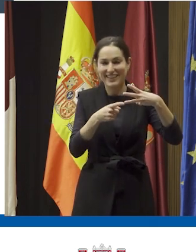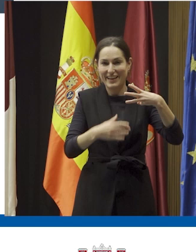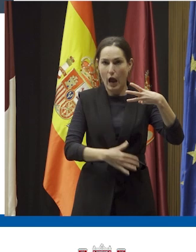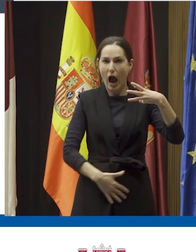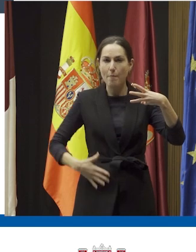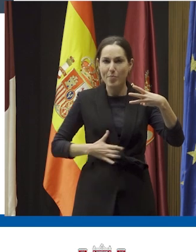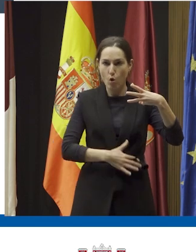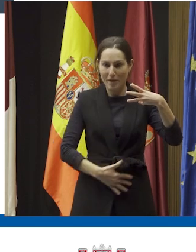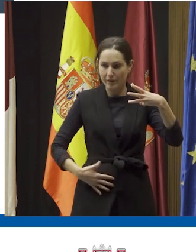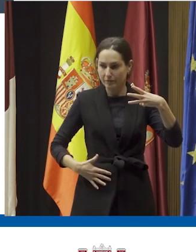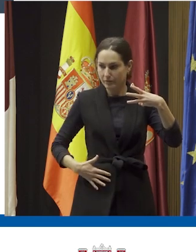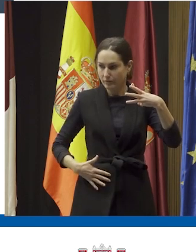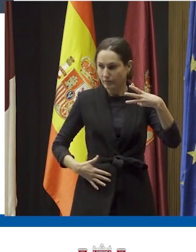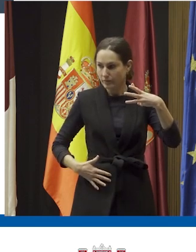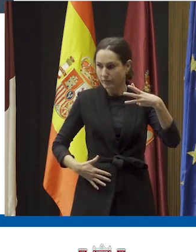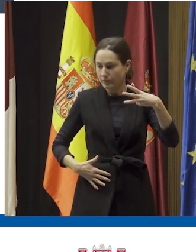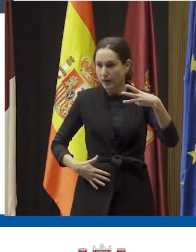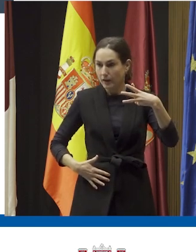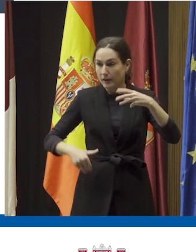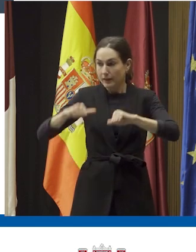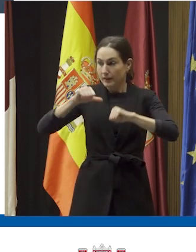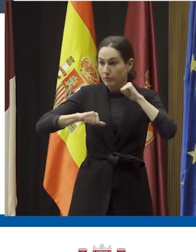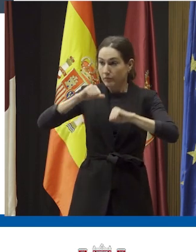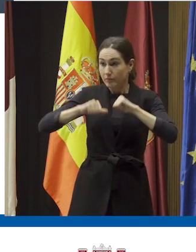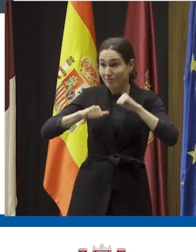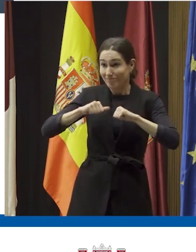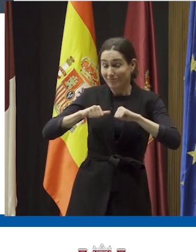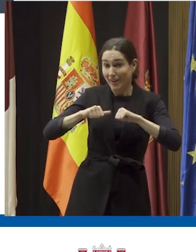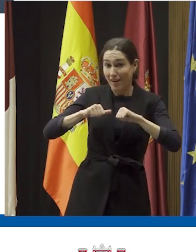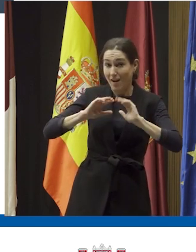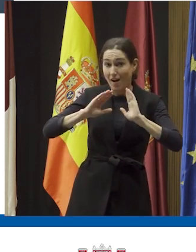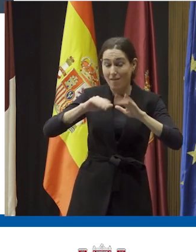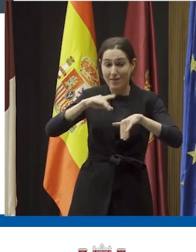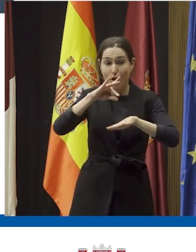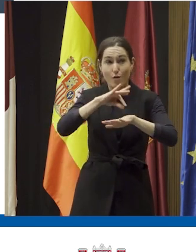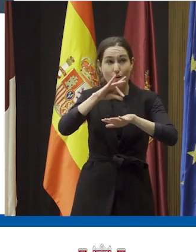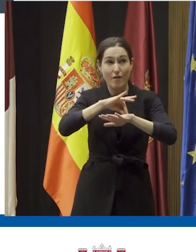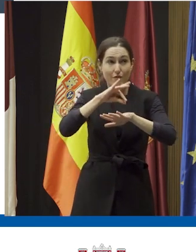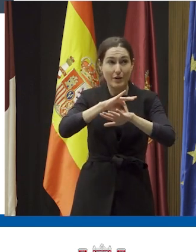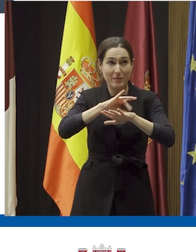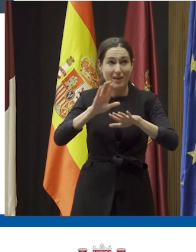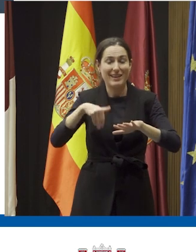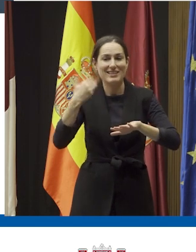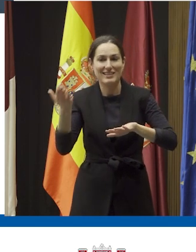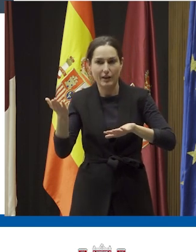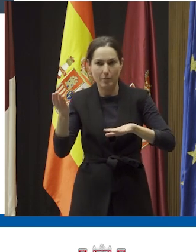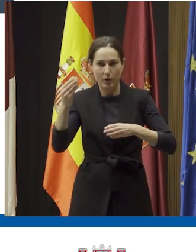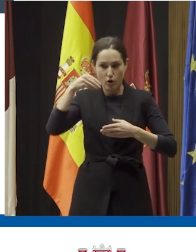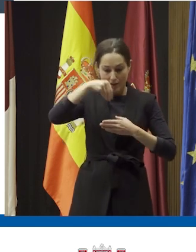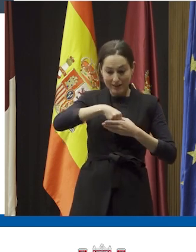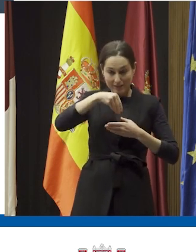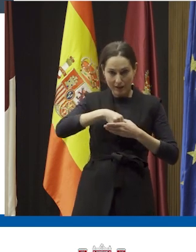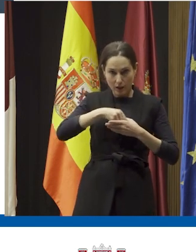abdominal. La cirugía trataba patología externa. Todavía hoy se llama. La patología interna se llama